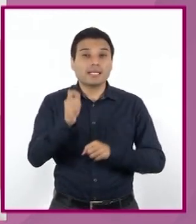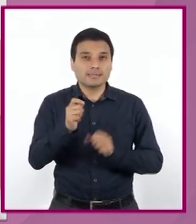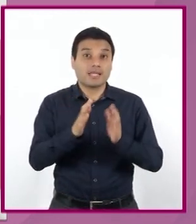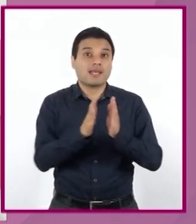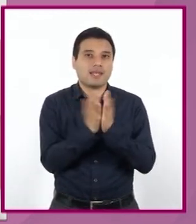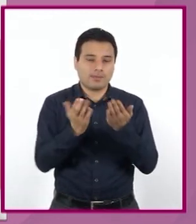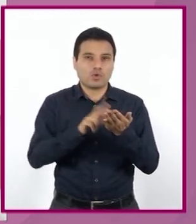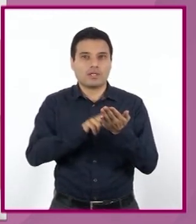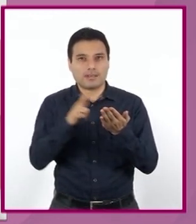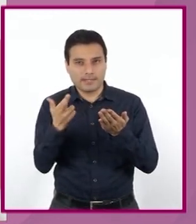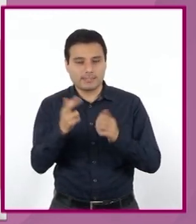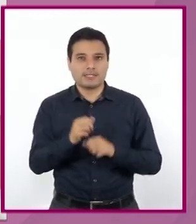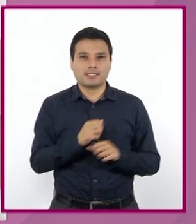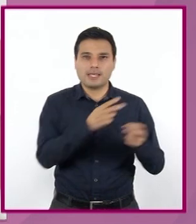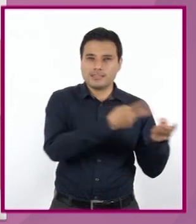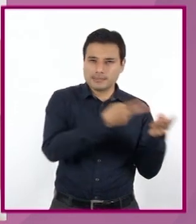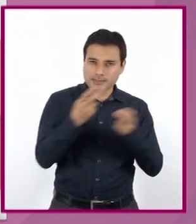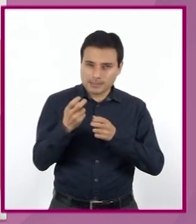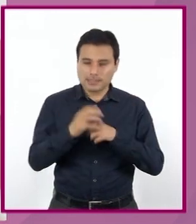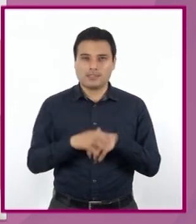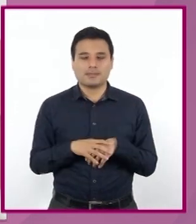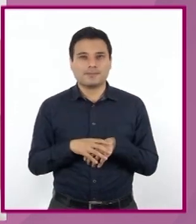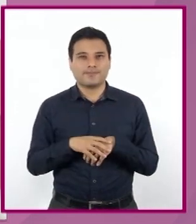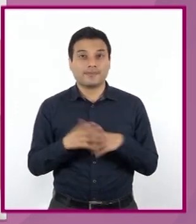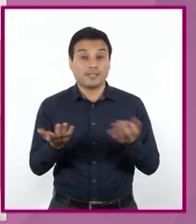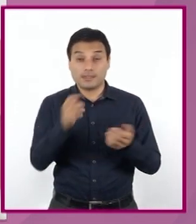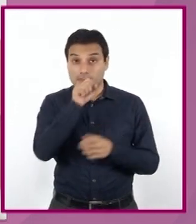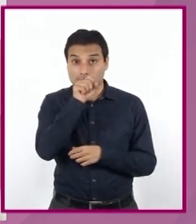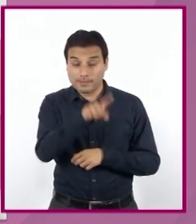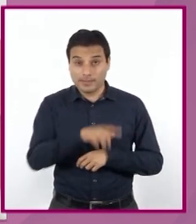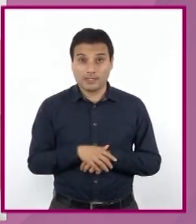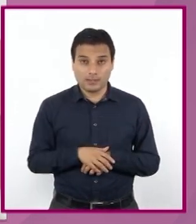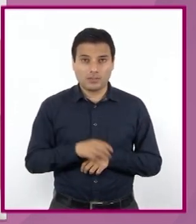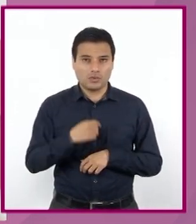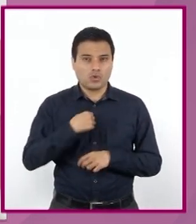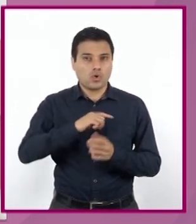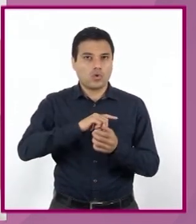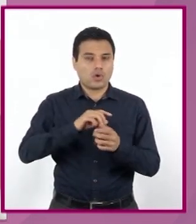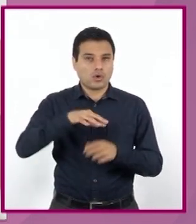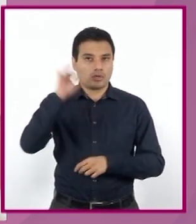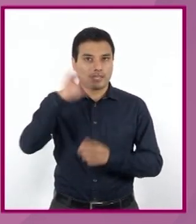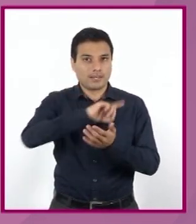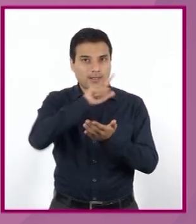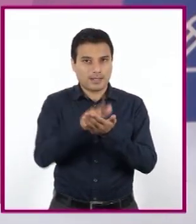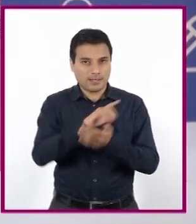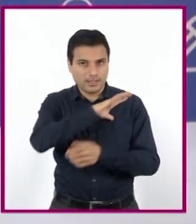libros, revistas, citas textuales. También encontré una ley general.